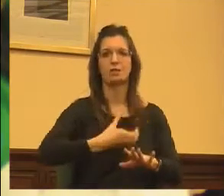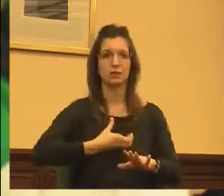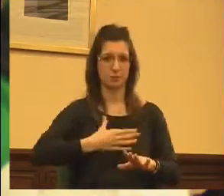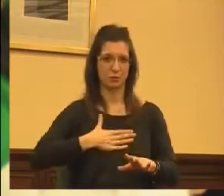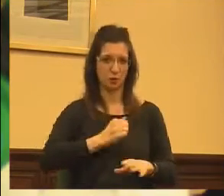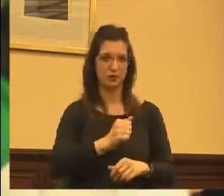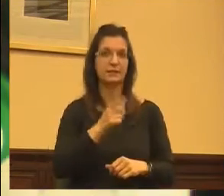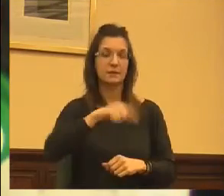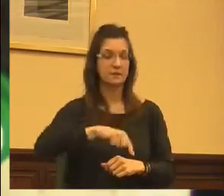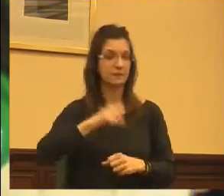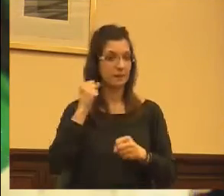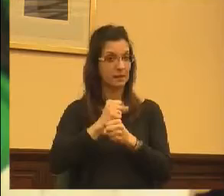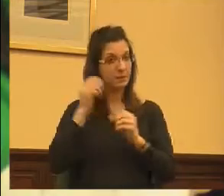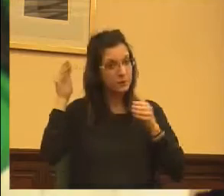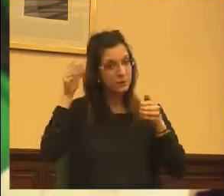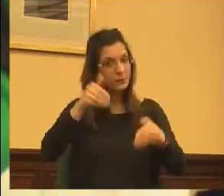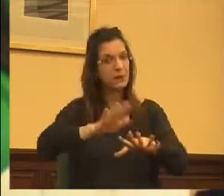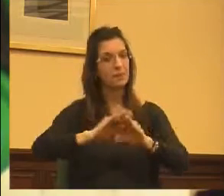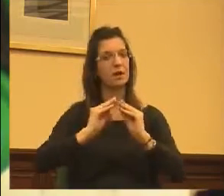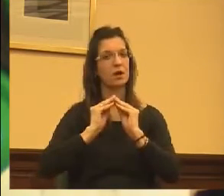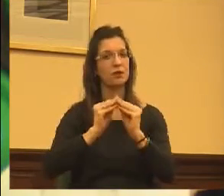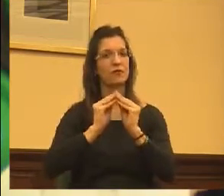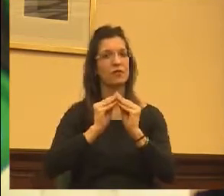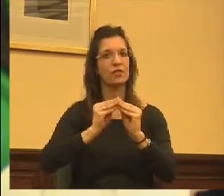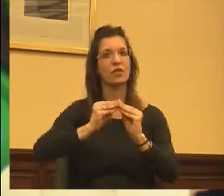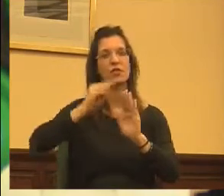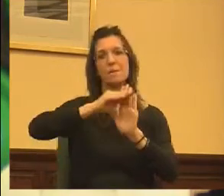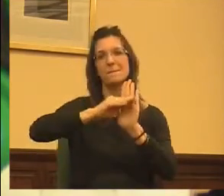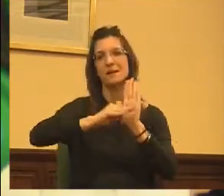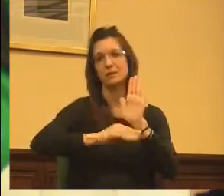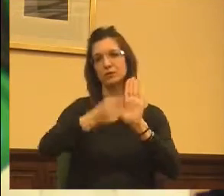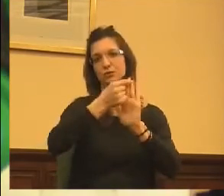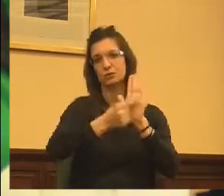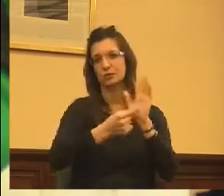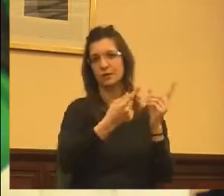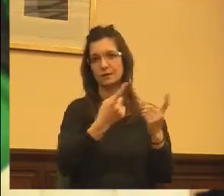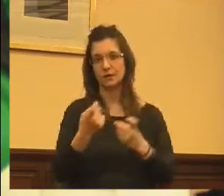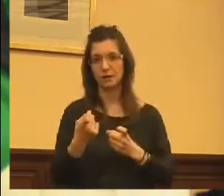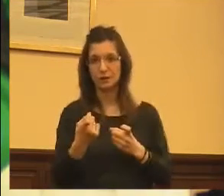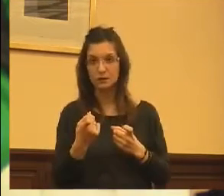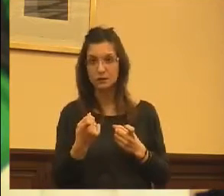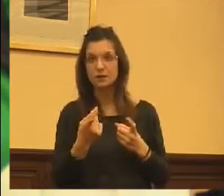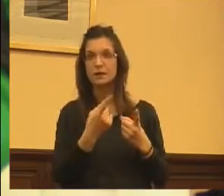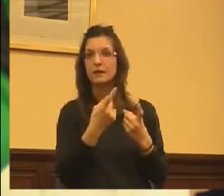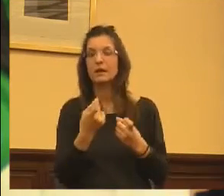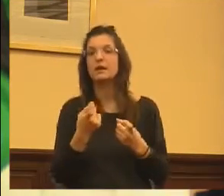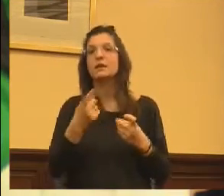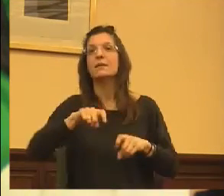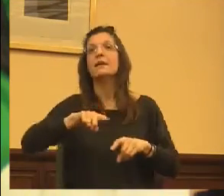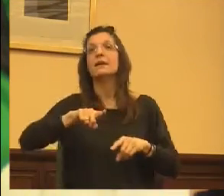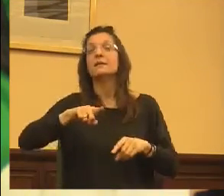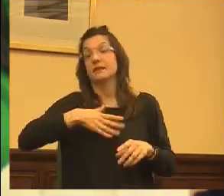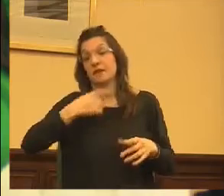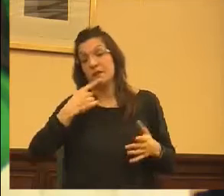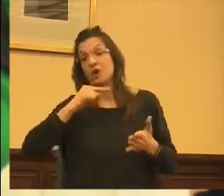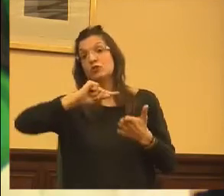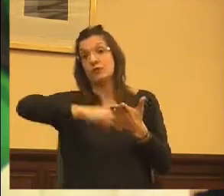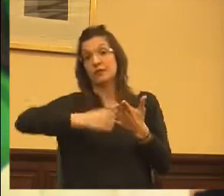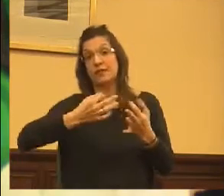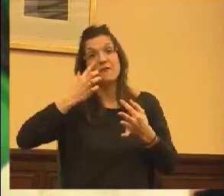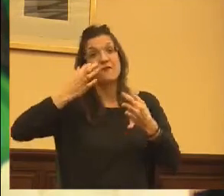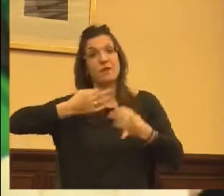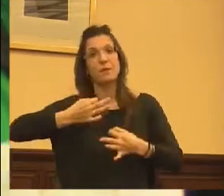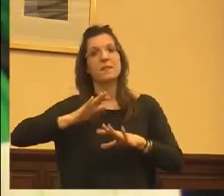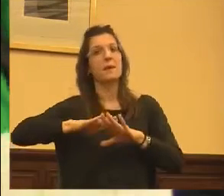del Ayuntamiento de Móstoles. Se está trabajando también en la confección de los pliegos de condiciones necesarios, los contratos que hay